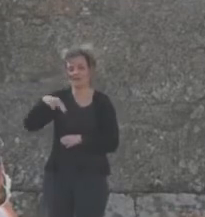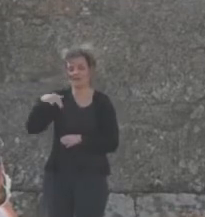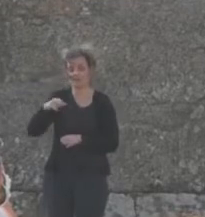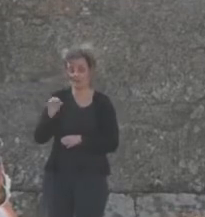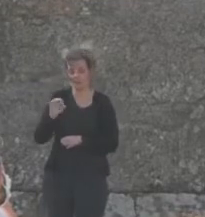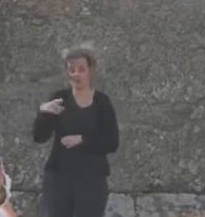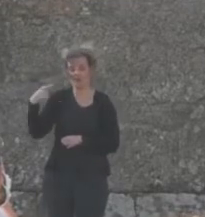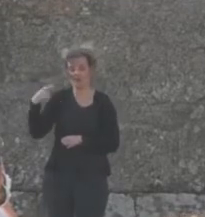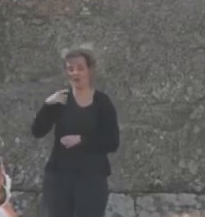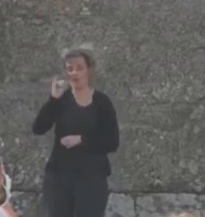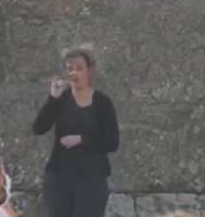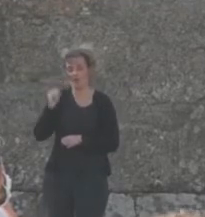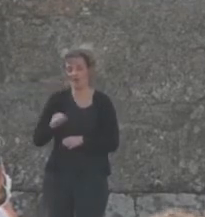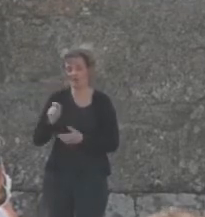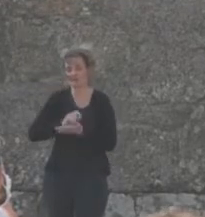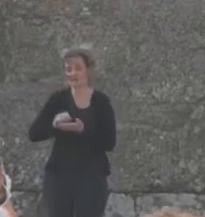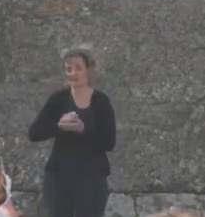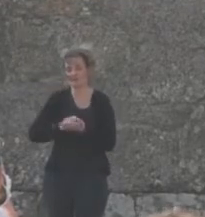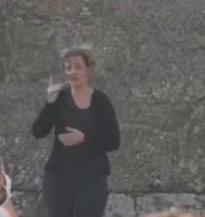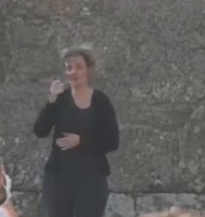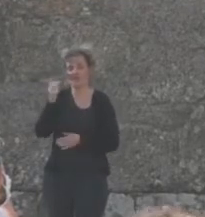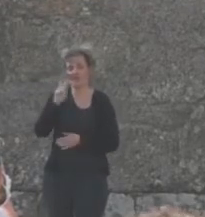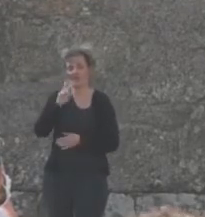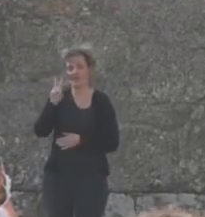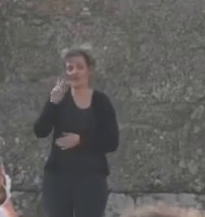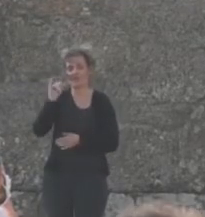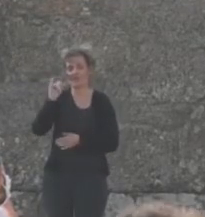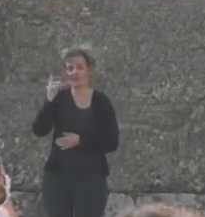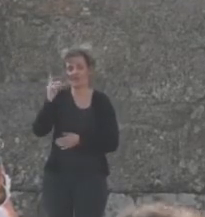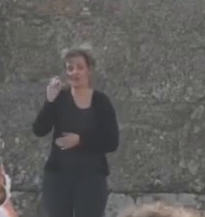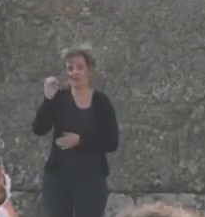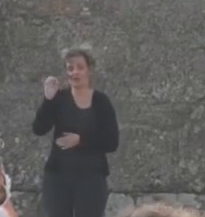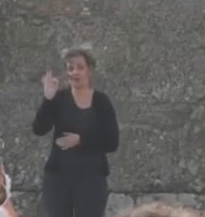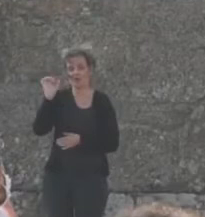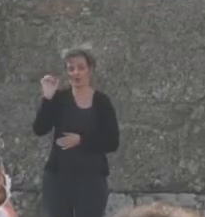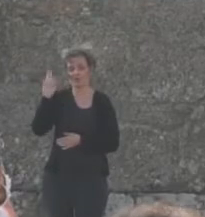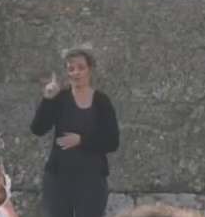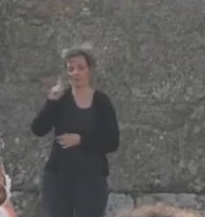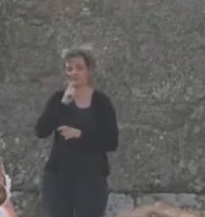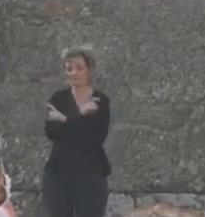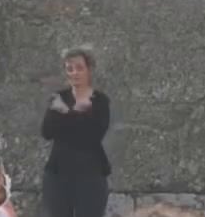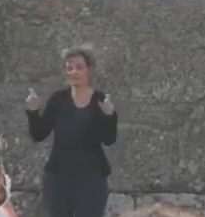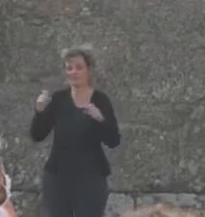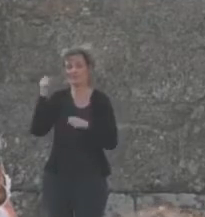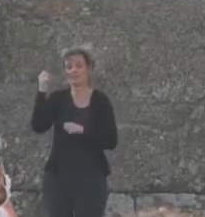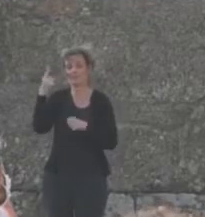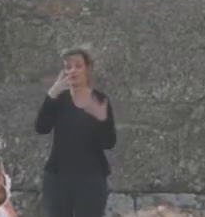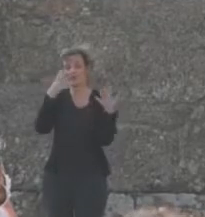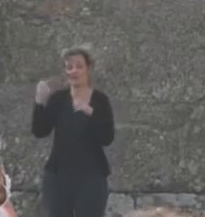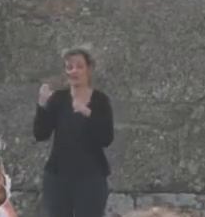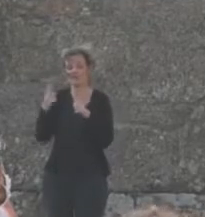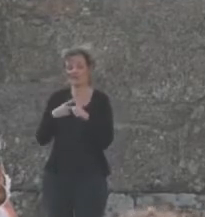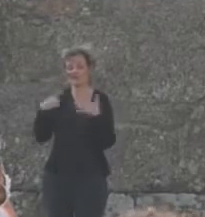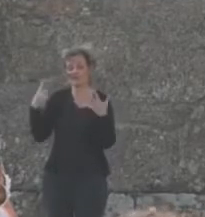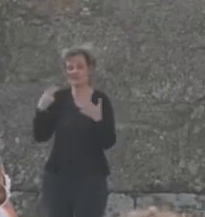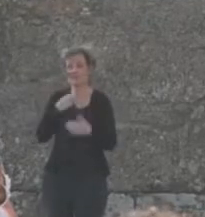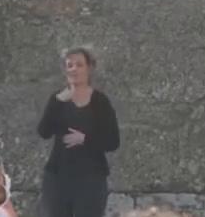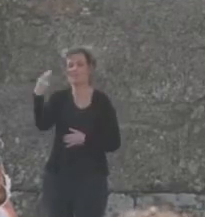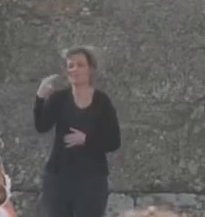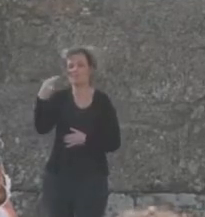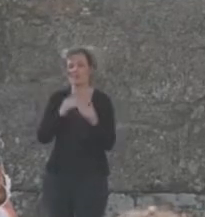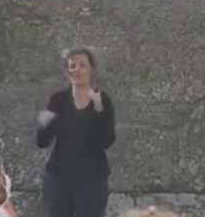Adrio Barreiro e o escritor David Otero. Por primeira vez, despois do 36, pronunciouse en voz